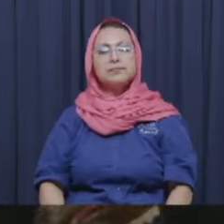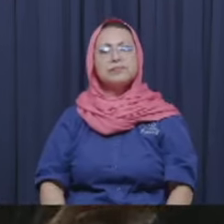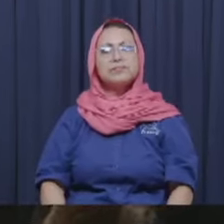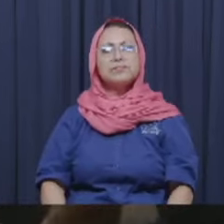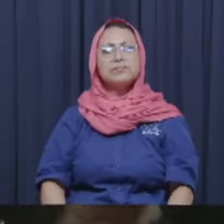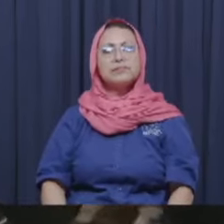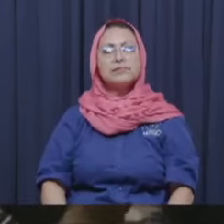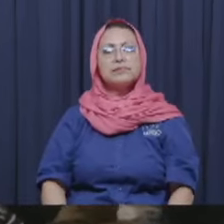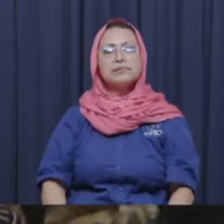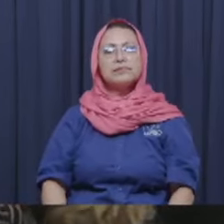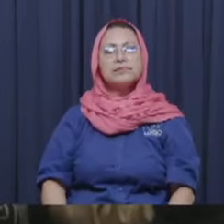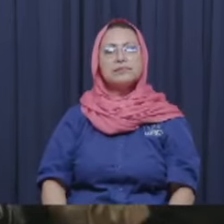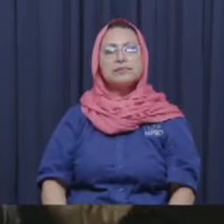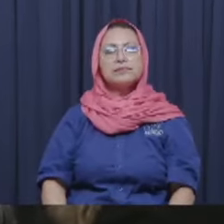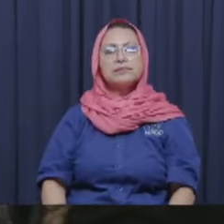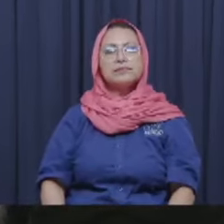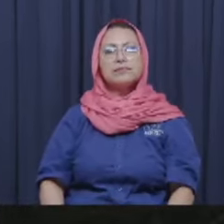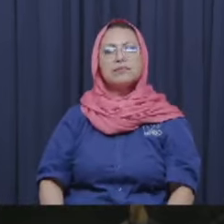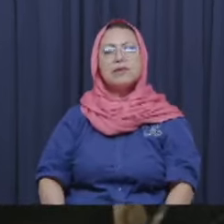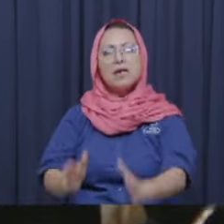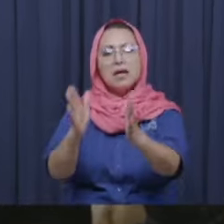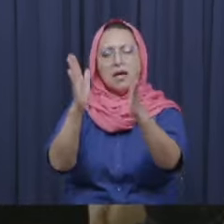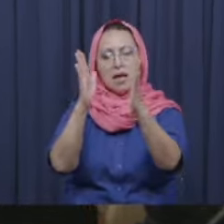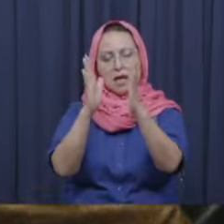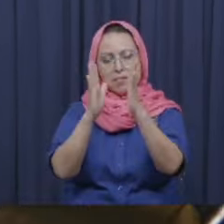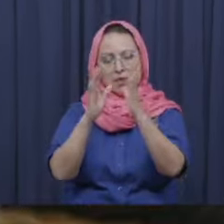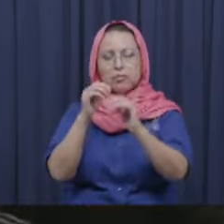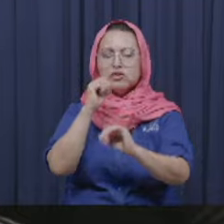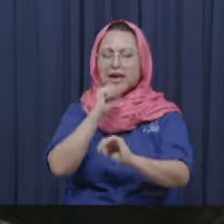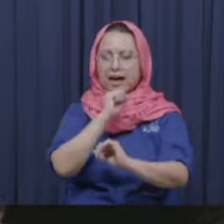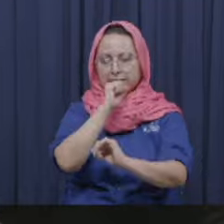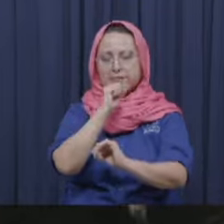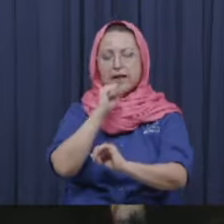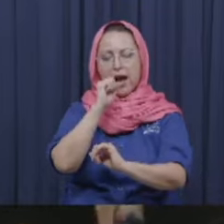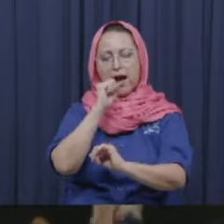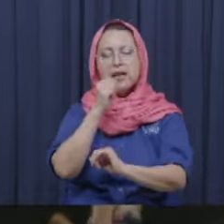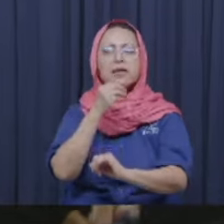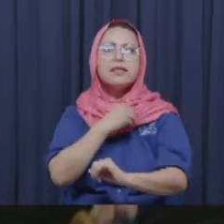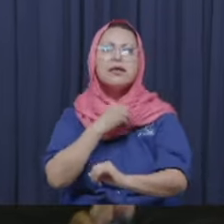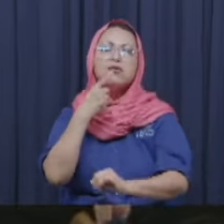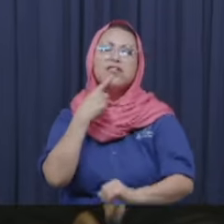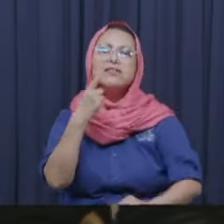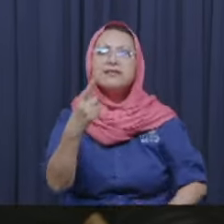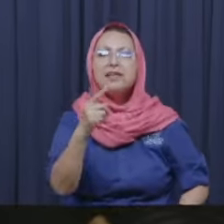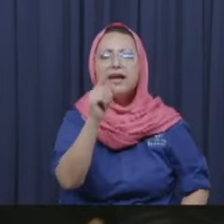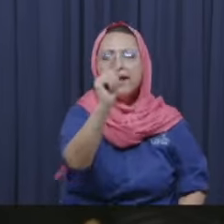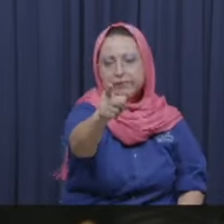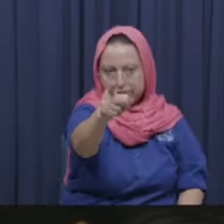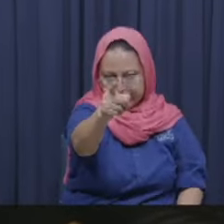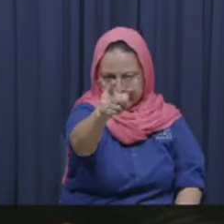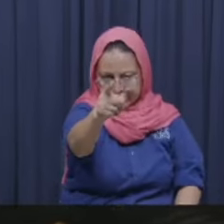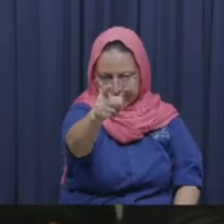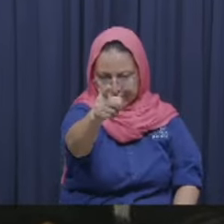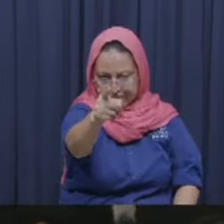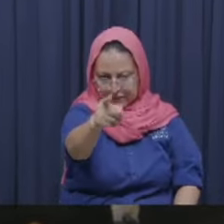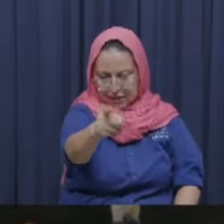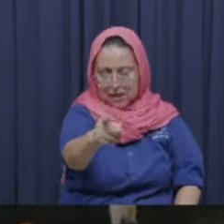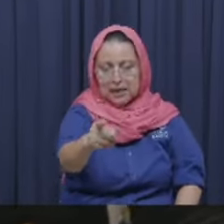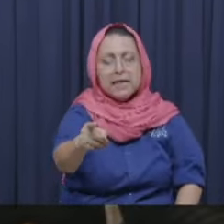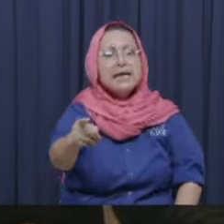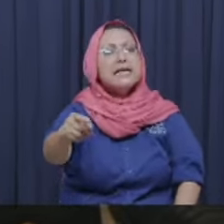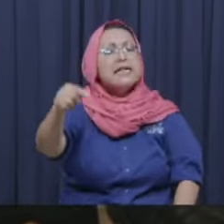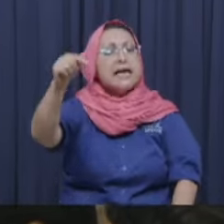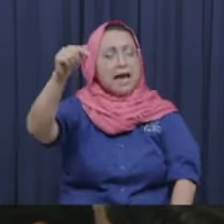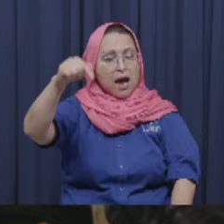Mis hermanos de la alabanza me acompañan aquí. Y yo quiero decirle, hermano, de veras, que el propósito